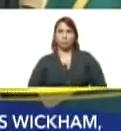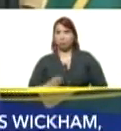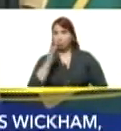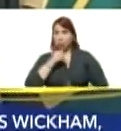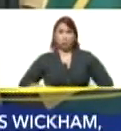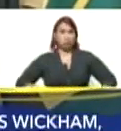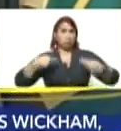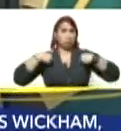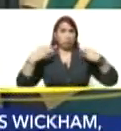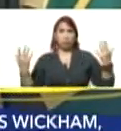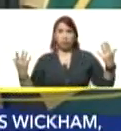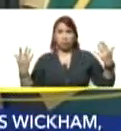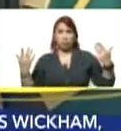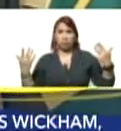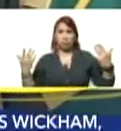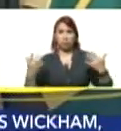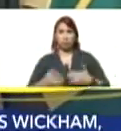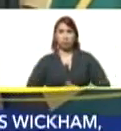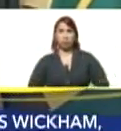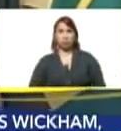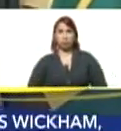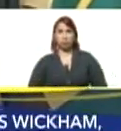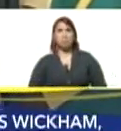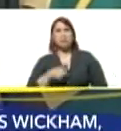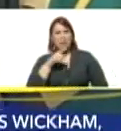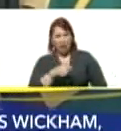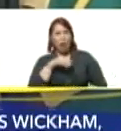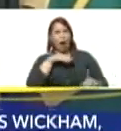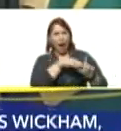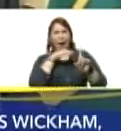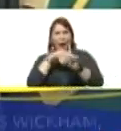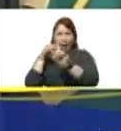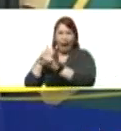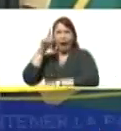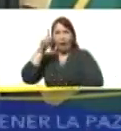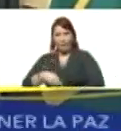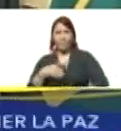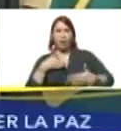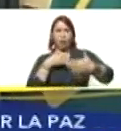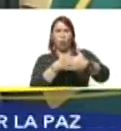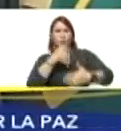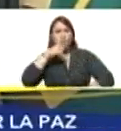inhumanos, han sido ataques también contra los pueblos del Caribe.